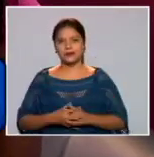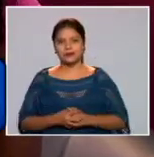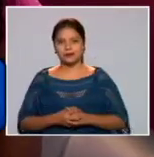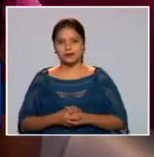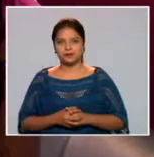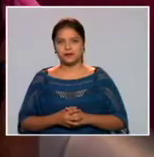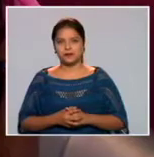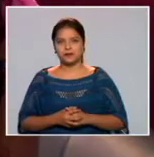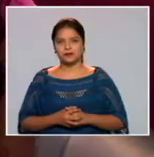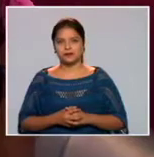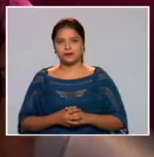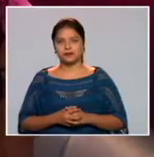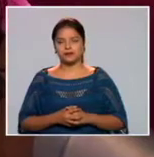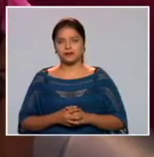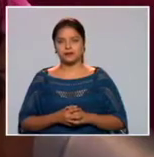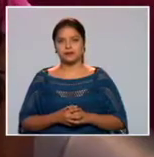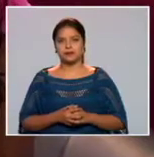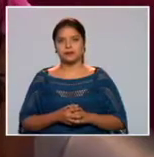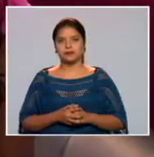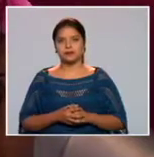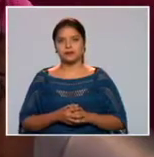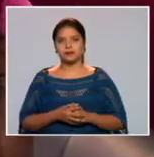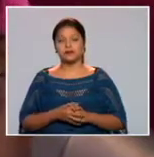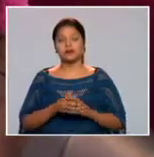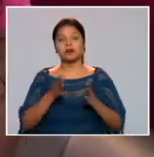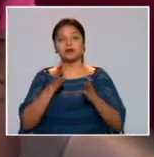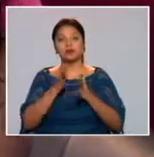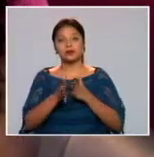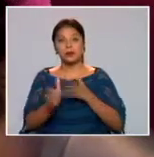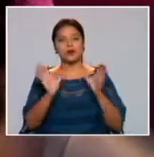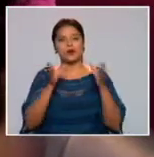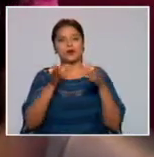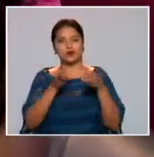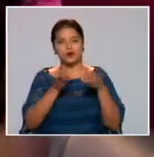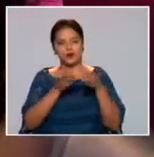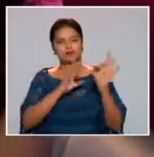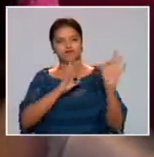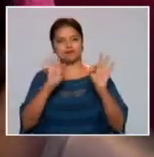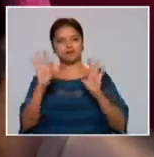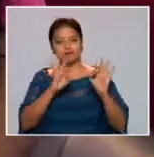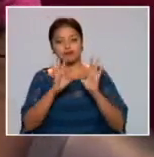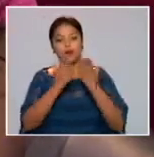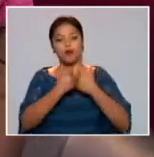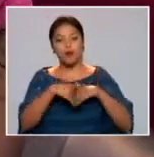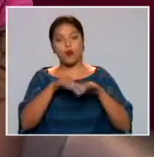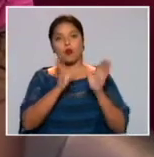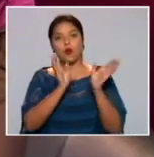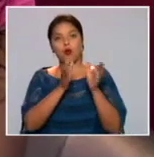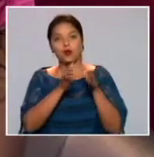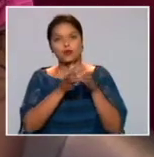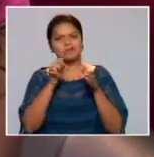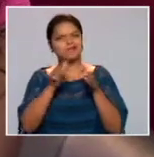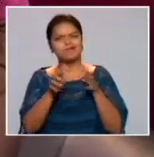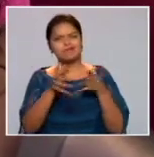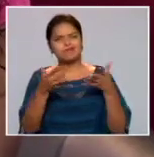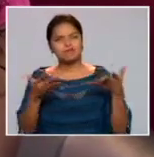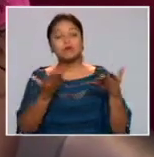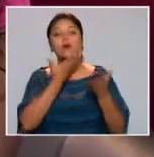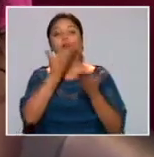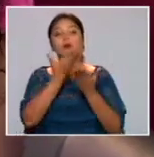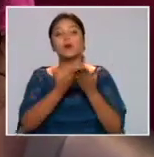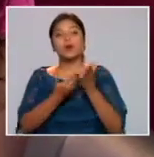saberes la corporación escénica bataclan es una organización dedicada a la